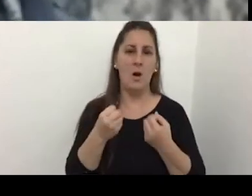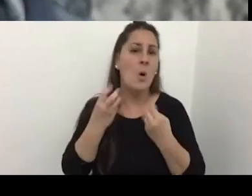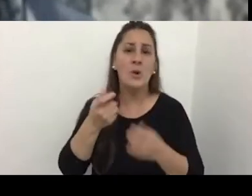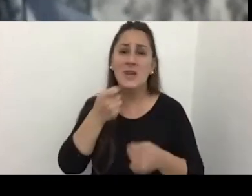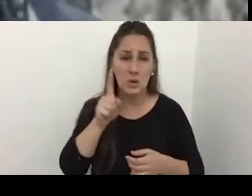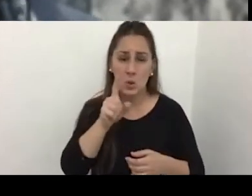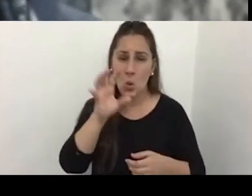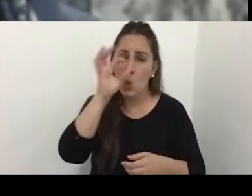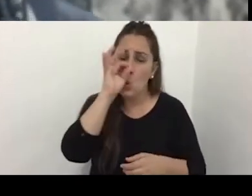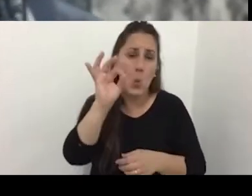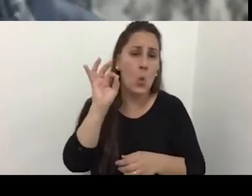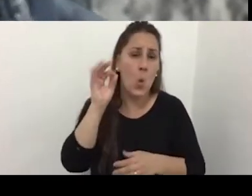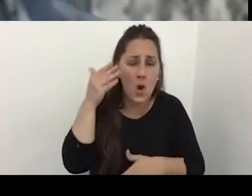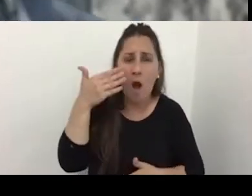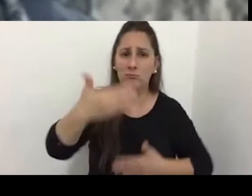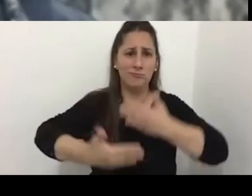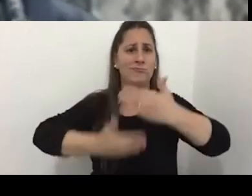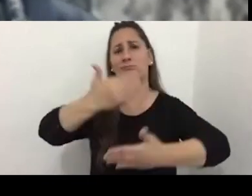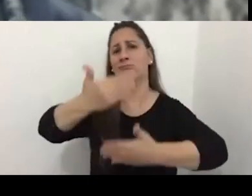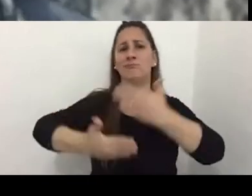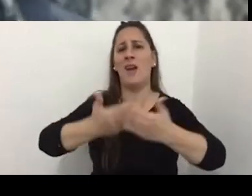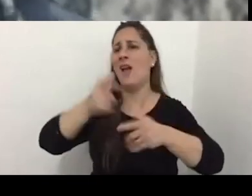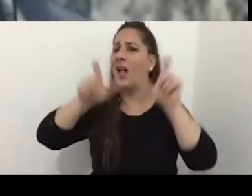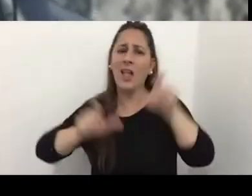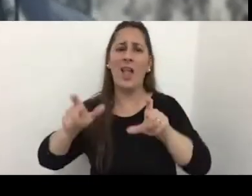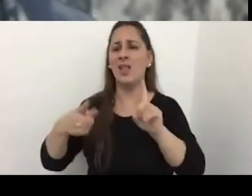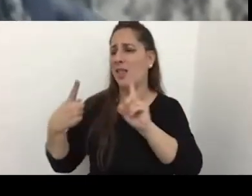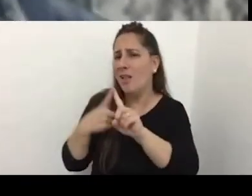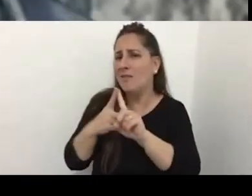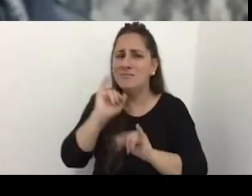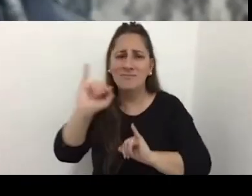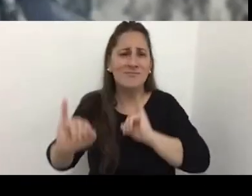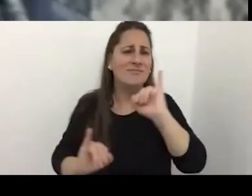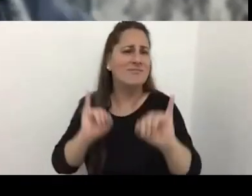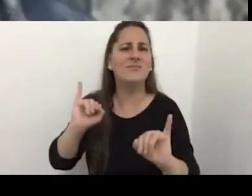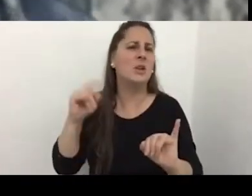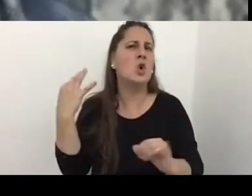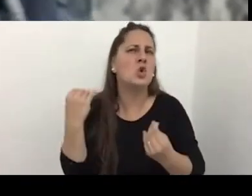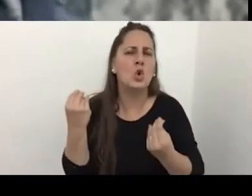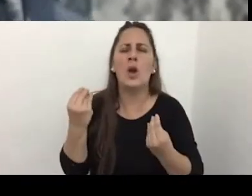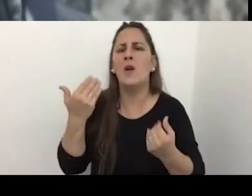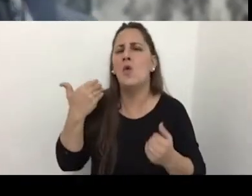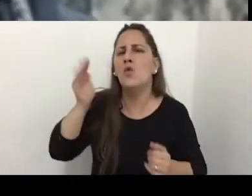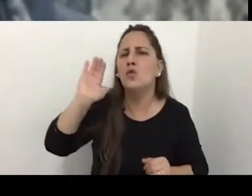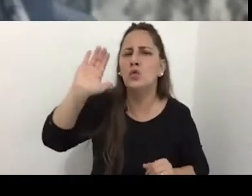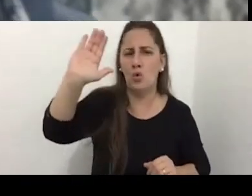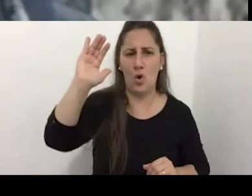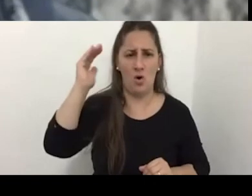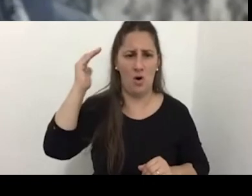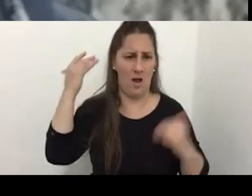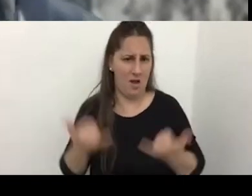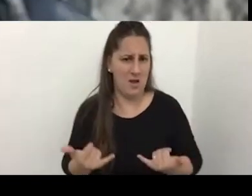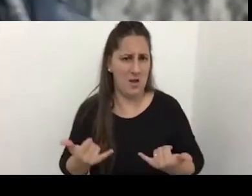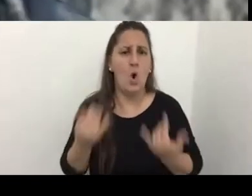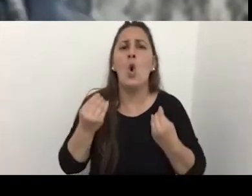hablar con la gente y explicarle a qué nos enfrentamos, a qué futuro y cómo las decisiones